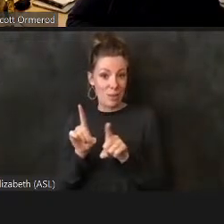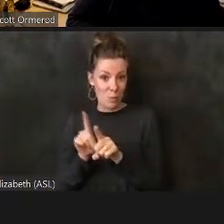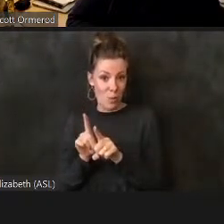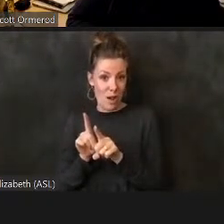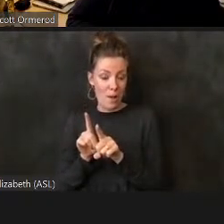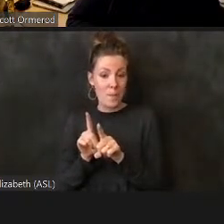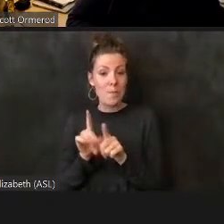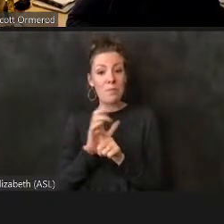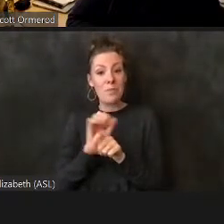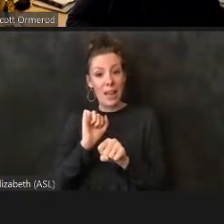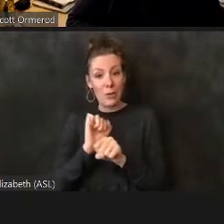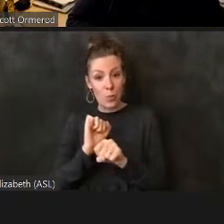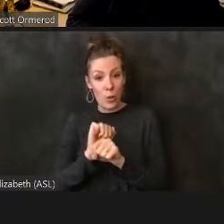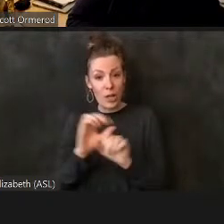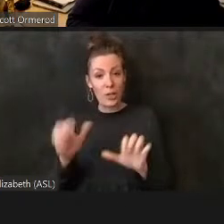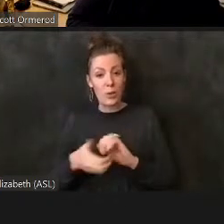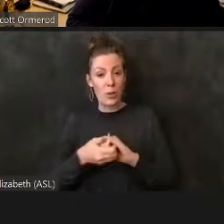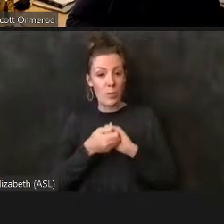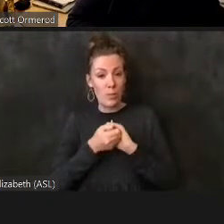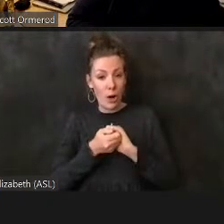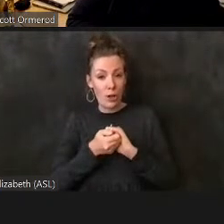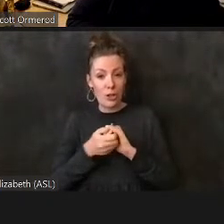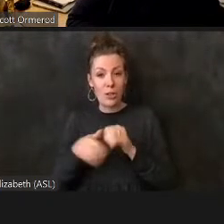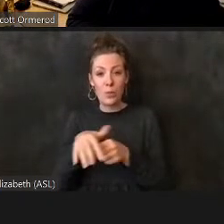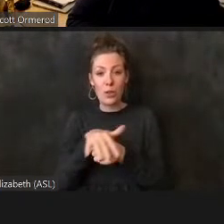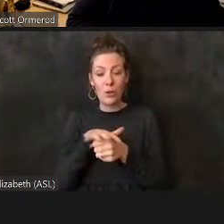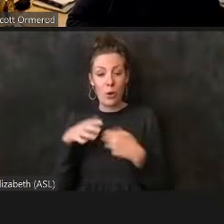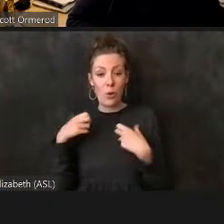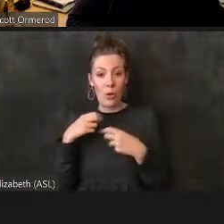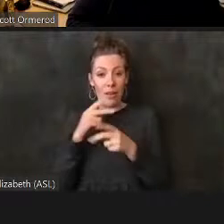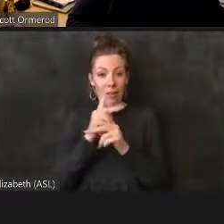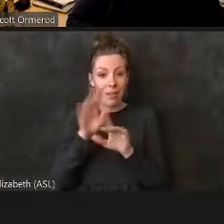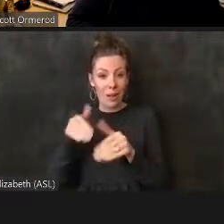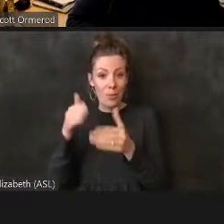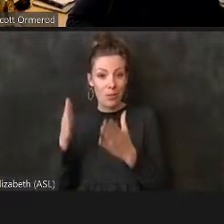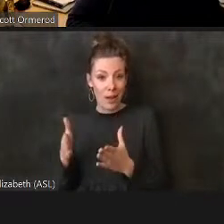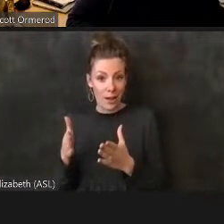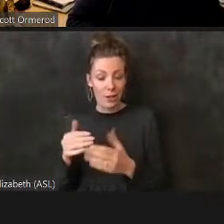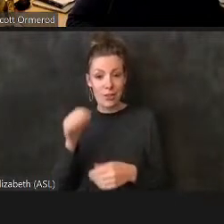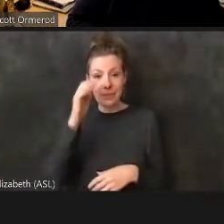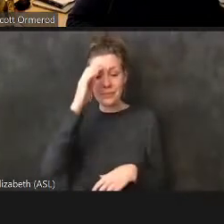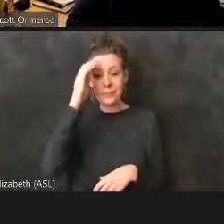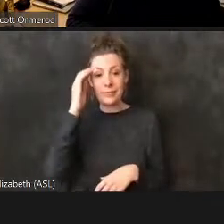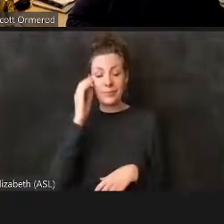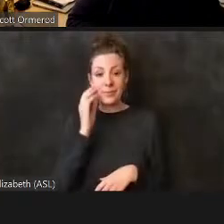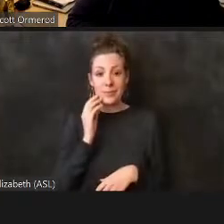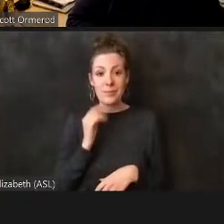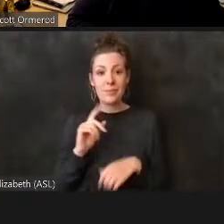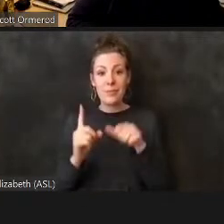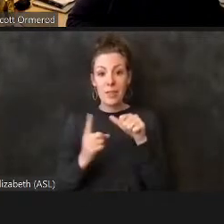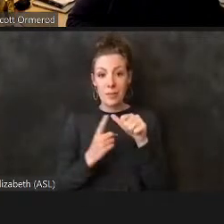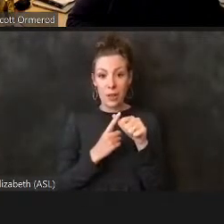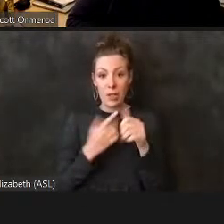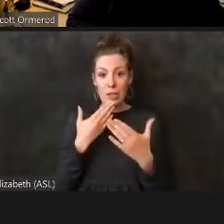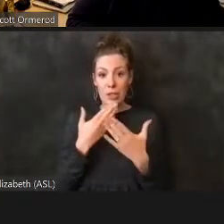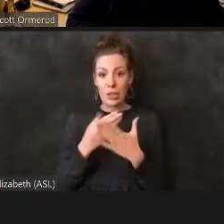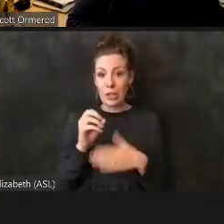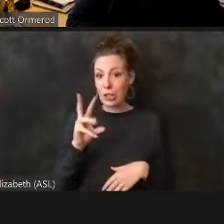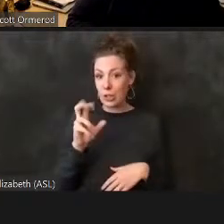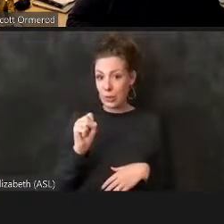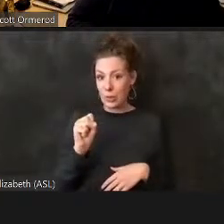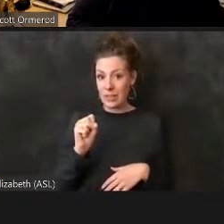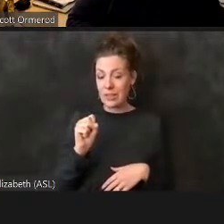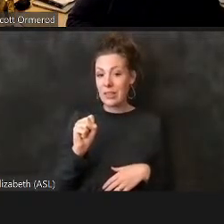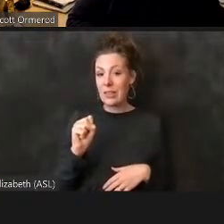enfrentar y también del trabajo que estamos viendo sobre con los proveedores de salud en el área. Primero con las buenas